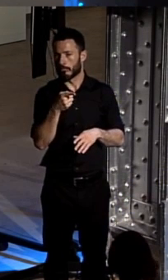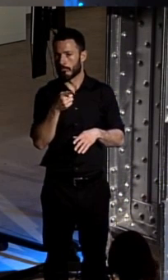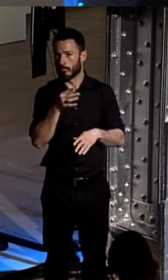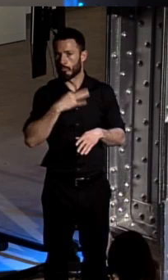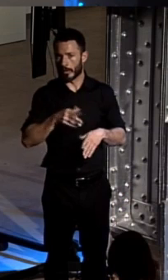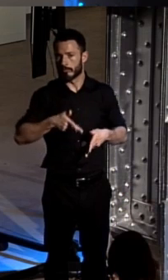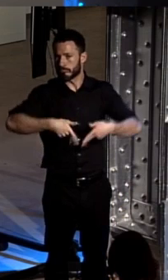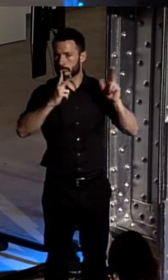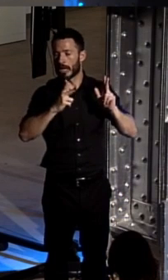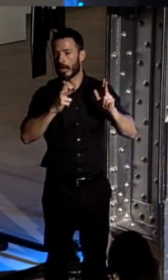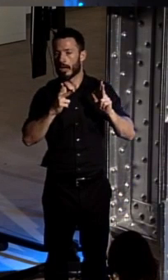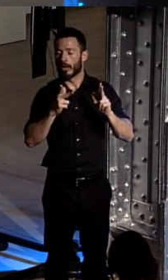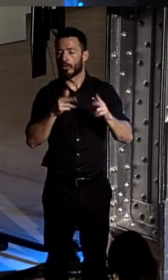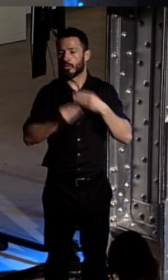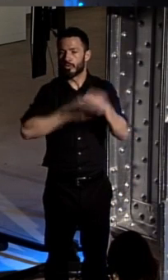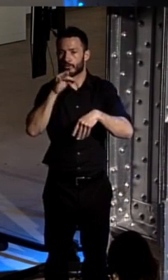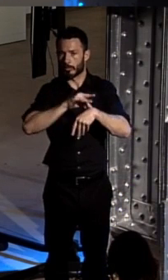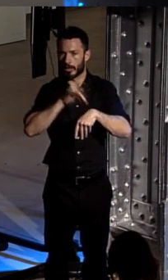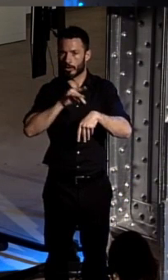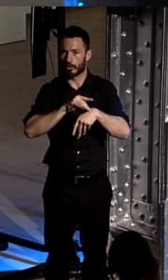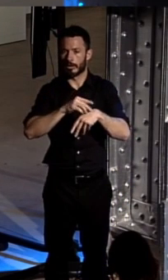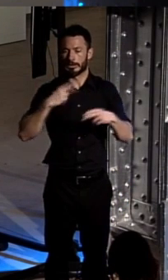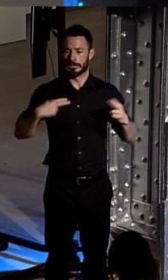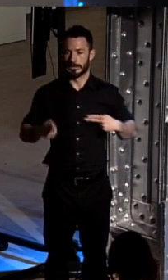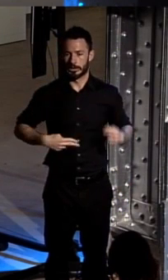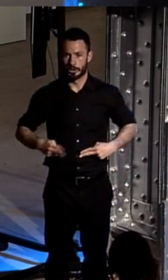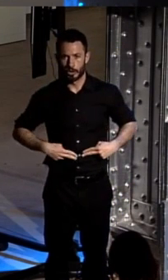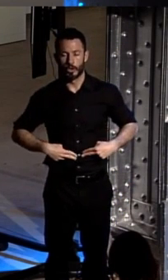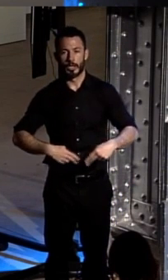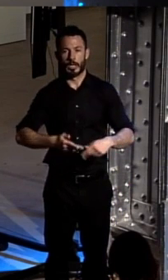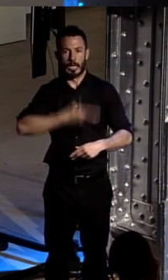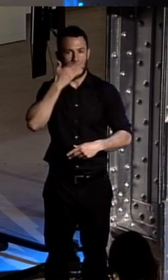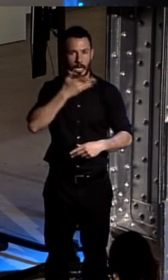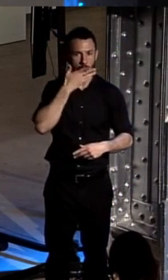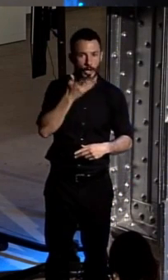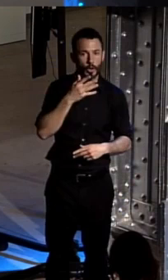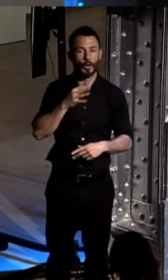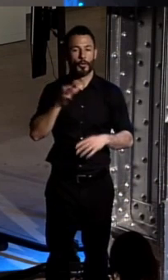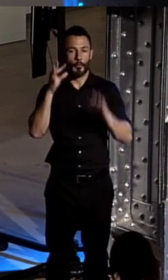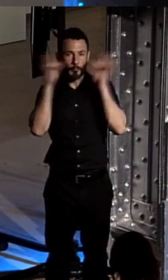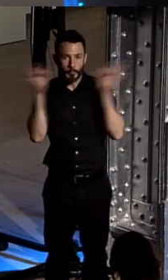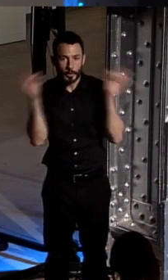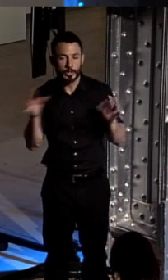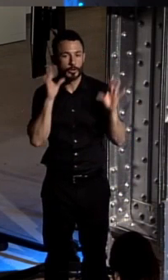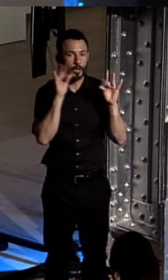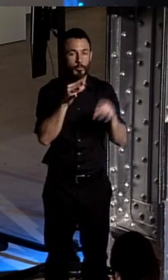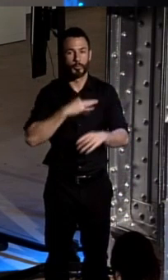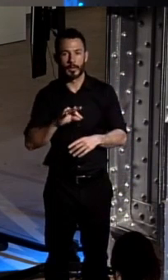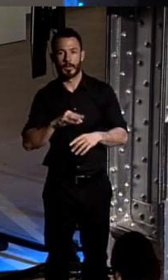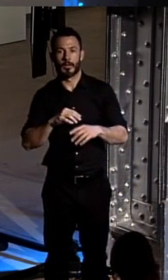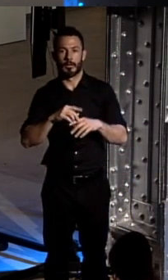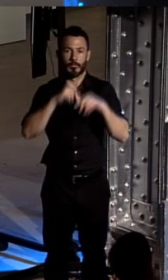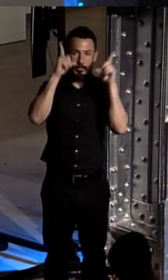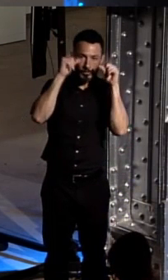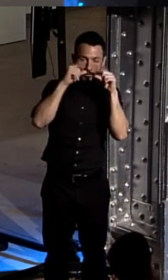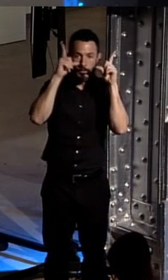Tiene temperatura corporal, tiene un montón de sensores al tacto, si le tocas los bigotes le gusta o no le gusta, abre y cierra los ojos.